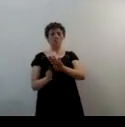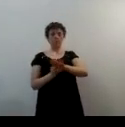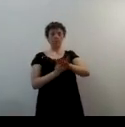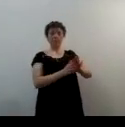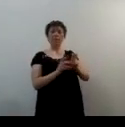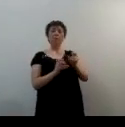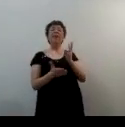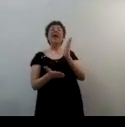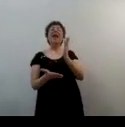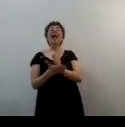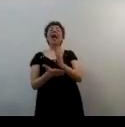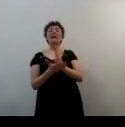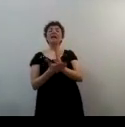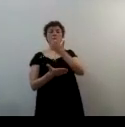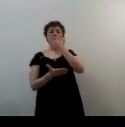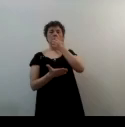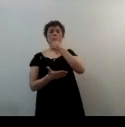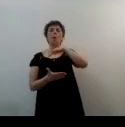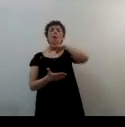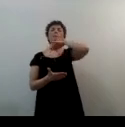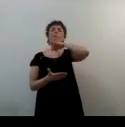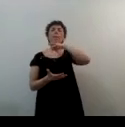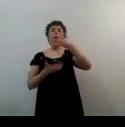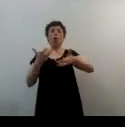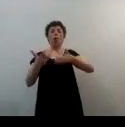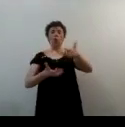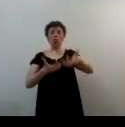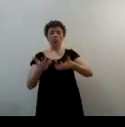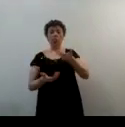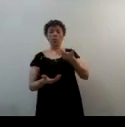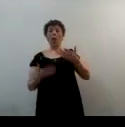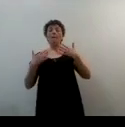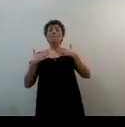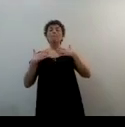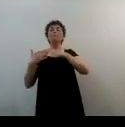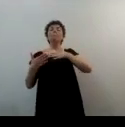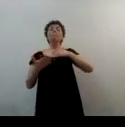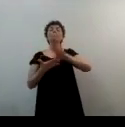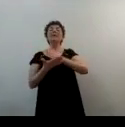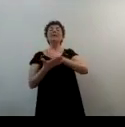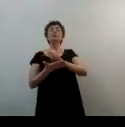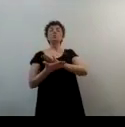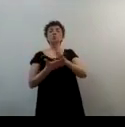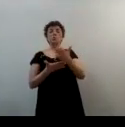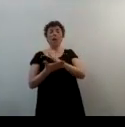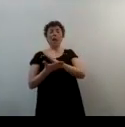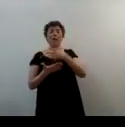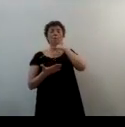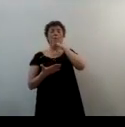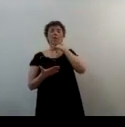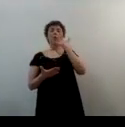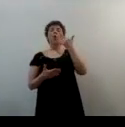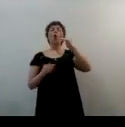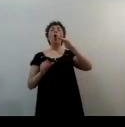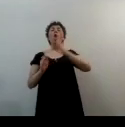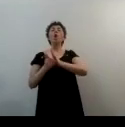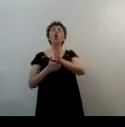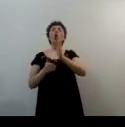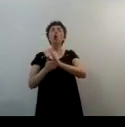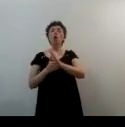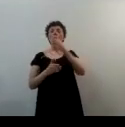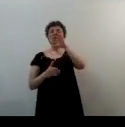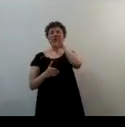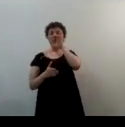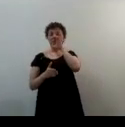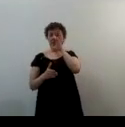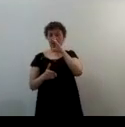por ejemplo, un jamón cocido de buena calidad, una pechuga de pavo, un lomo de cerdo, o sea que el cerdo magro